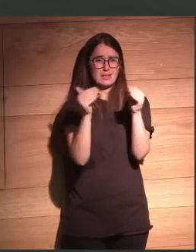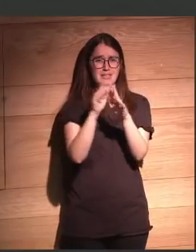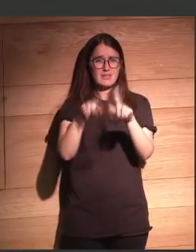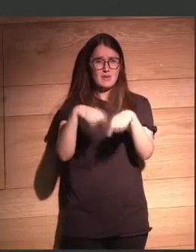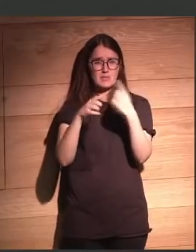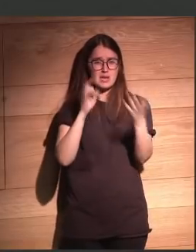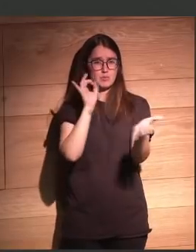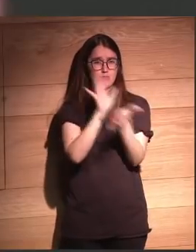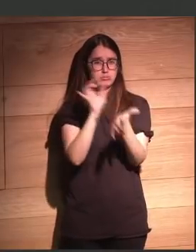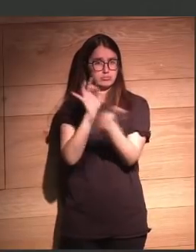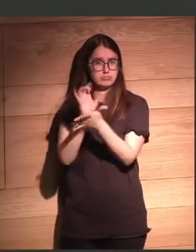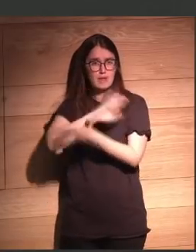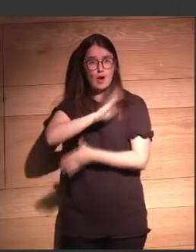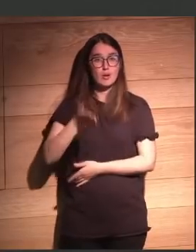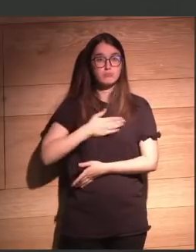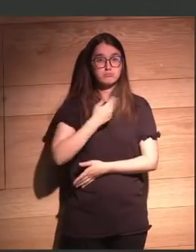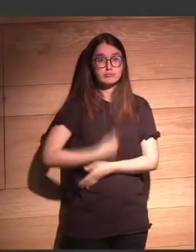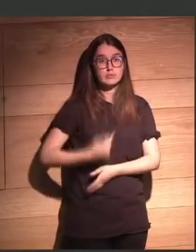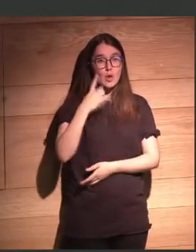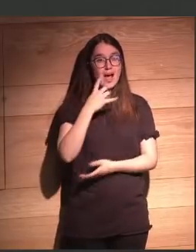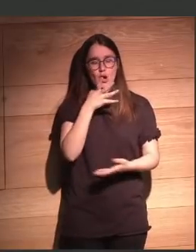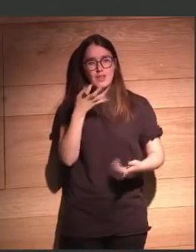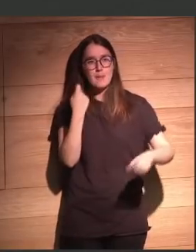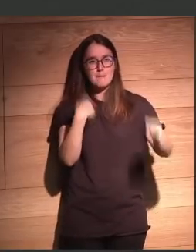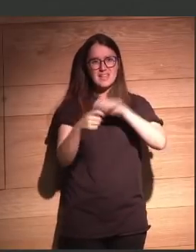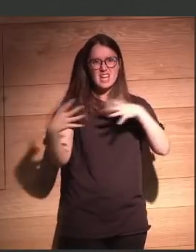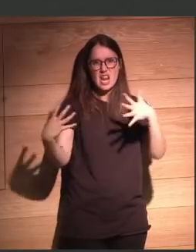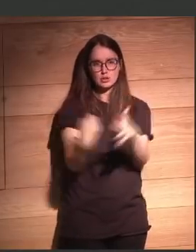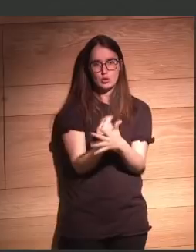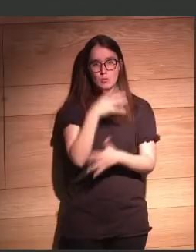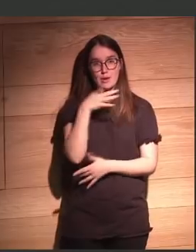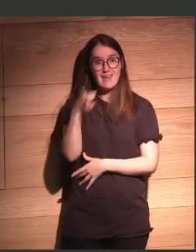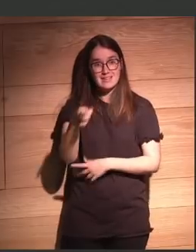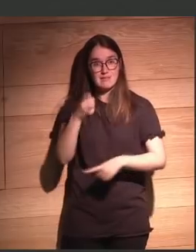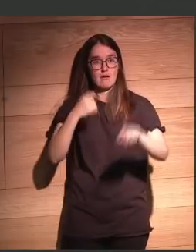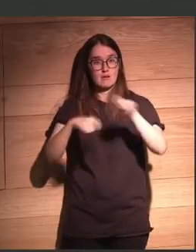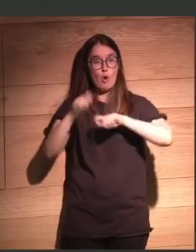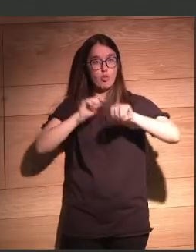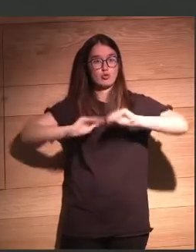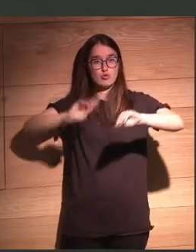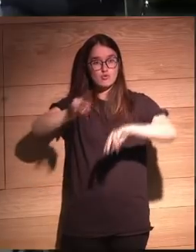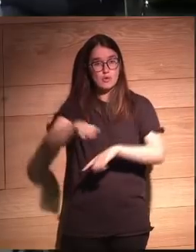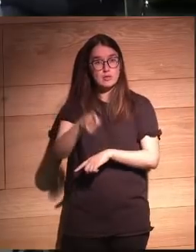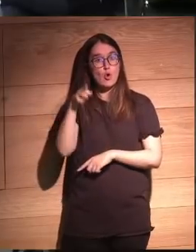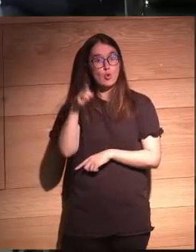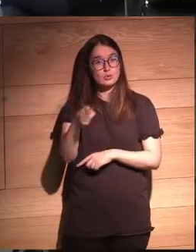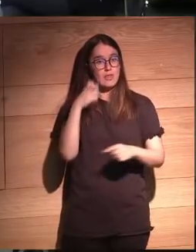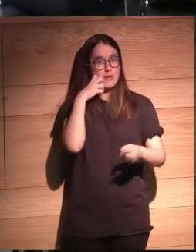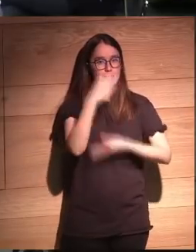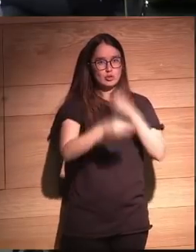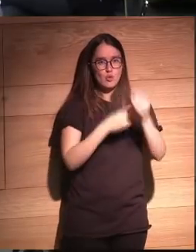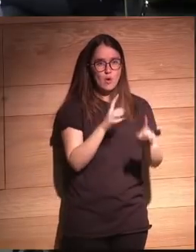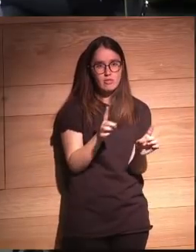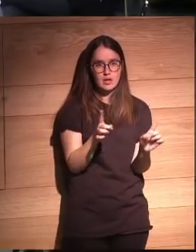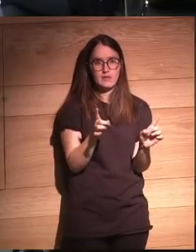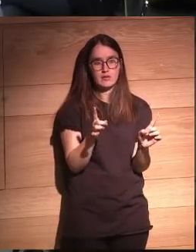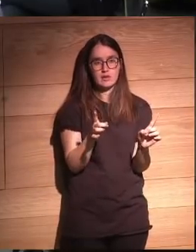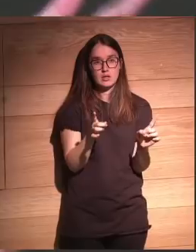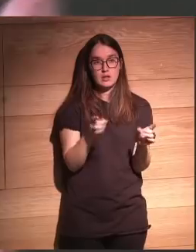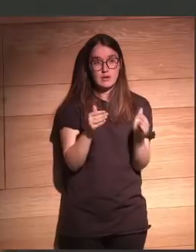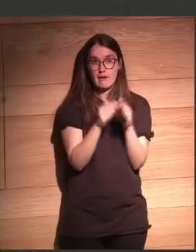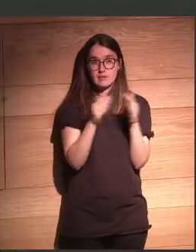familias que han desahuciado y ahora tienen que venderlas todas, porque ese no es su negocio. ustedes no hacen zapatos y tampoco